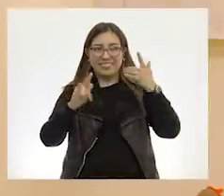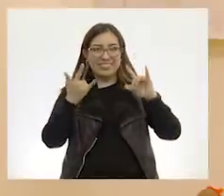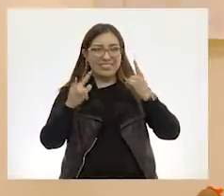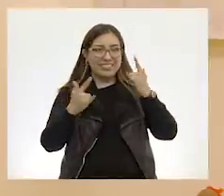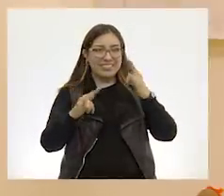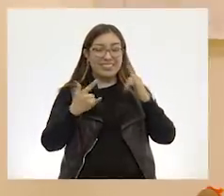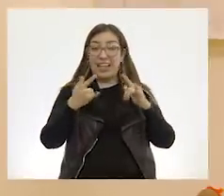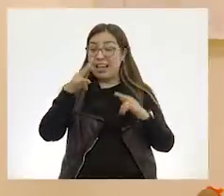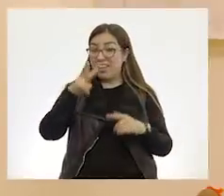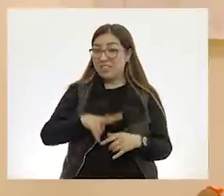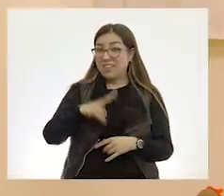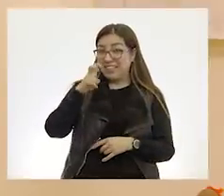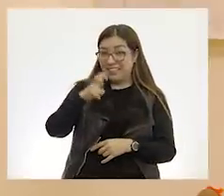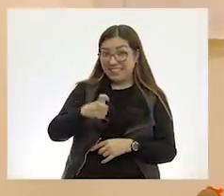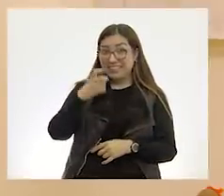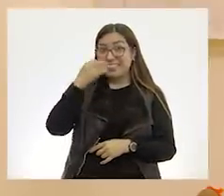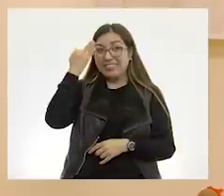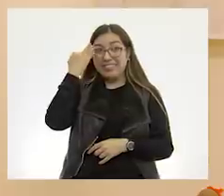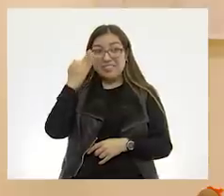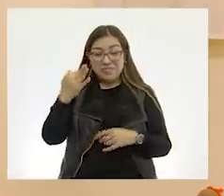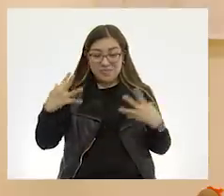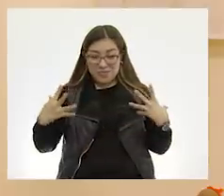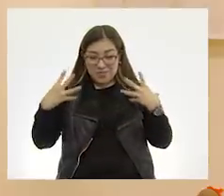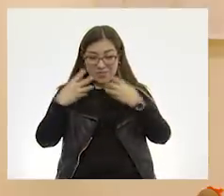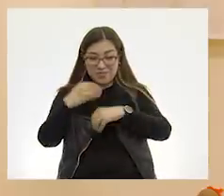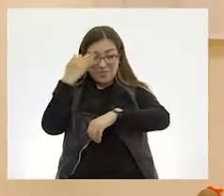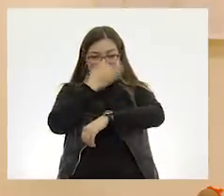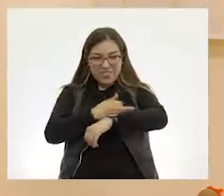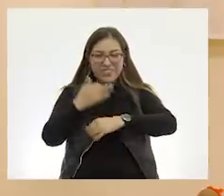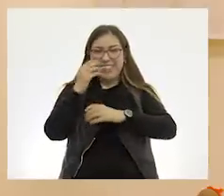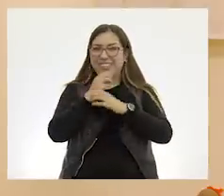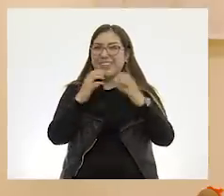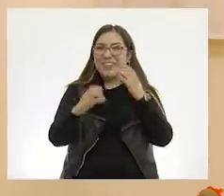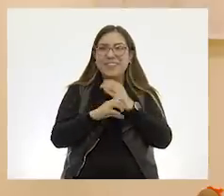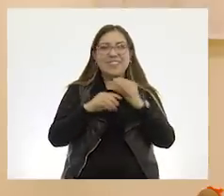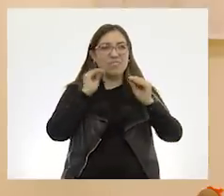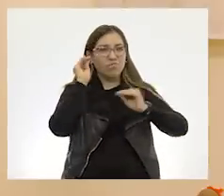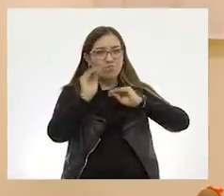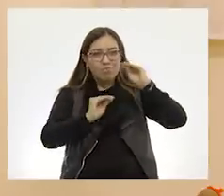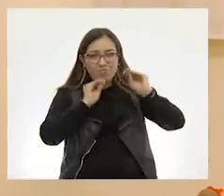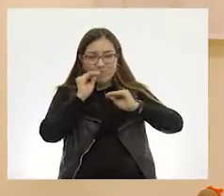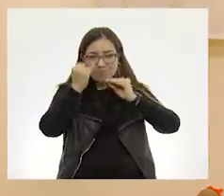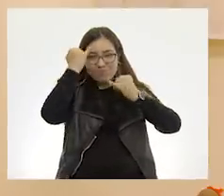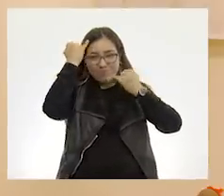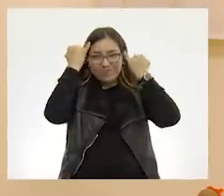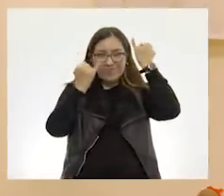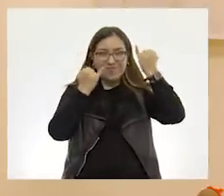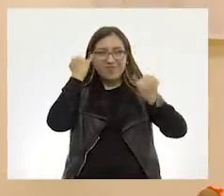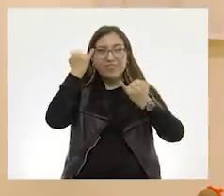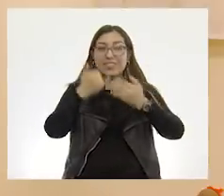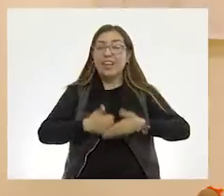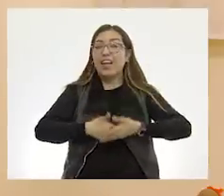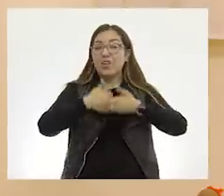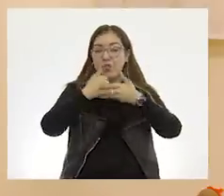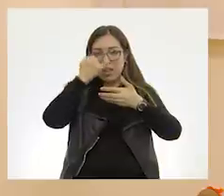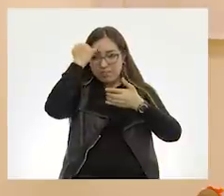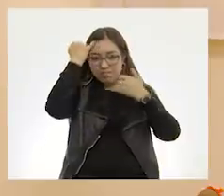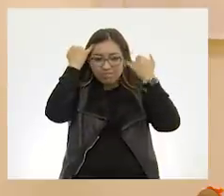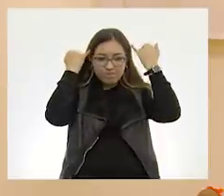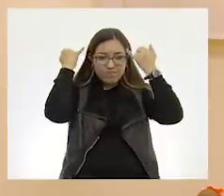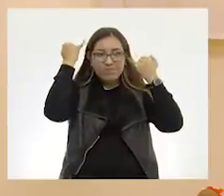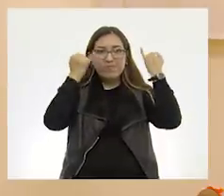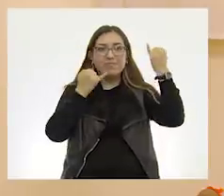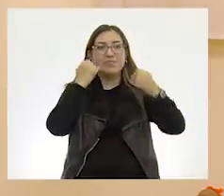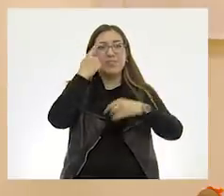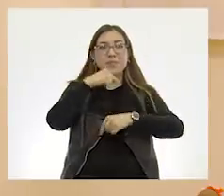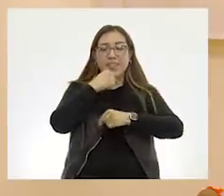que pasar ese momento en familia elaborando este tipo de materiales fomenta el arte visual y establece vínculos afectivos entre